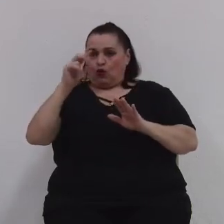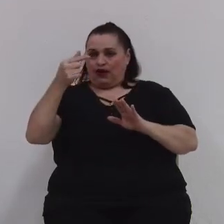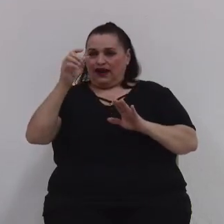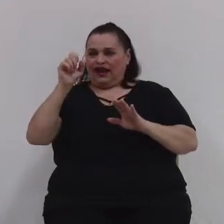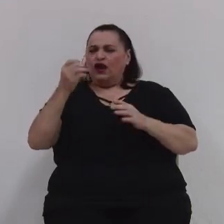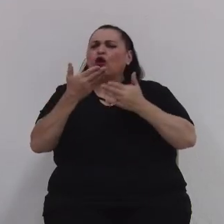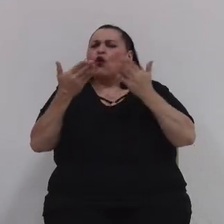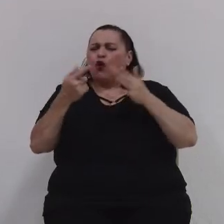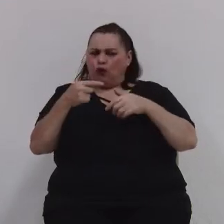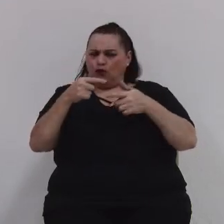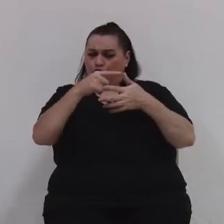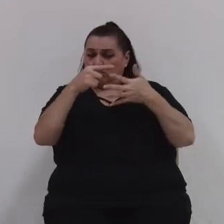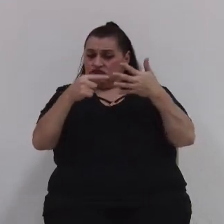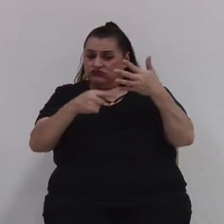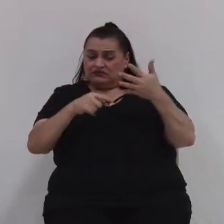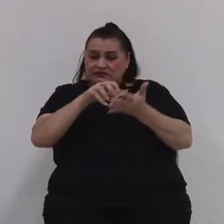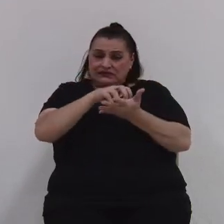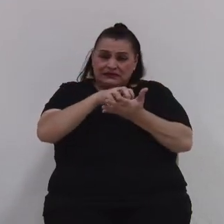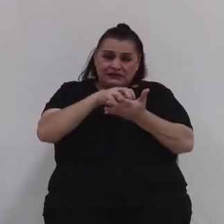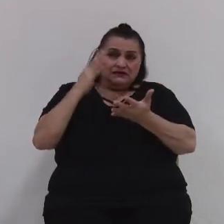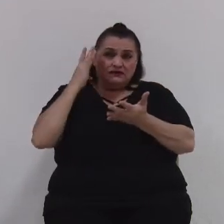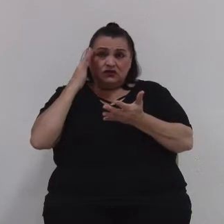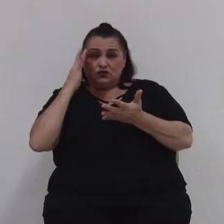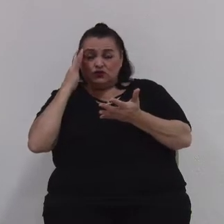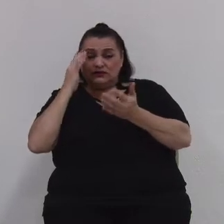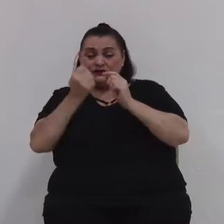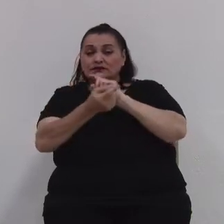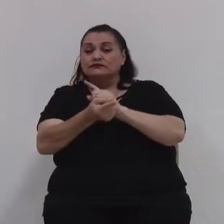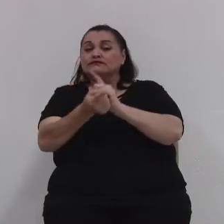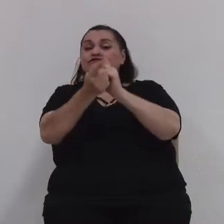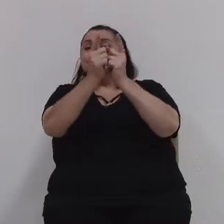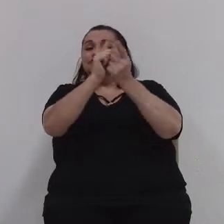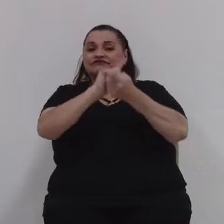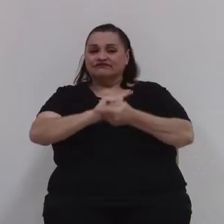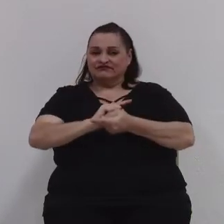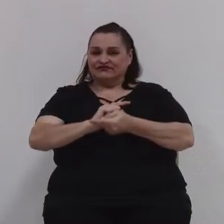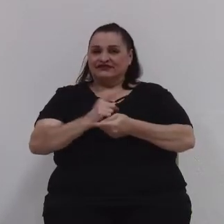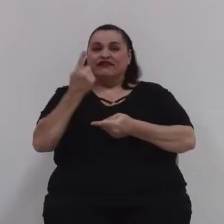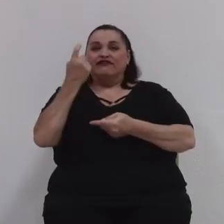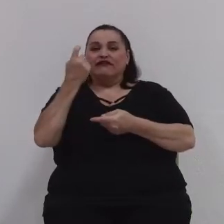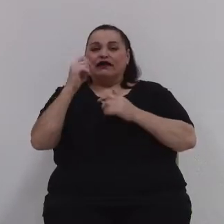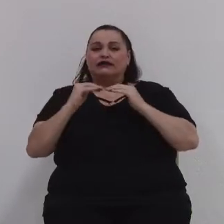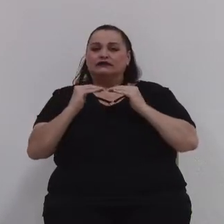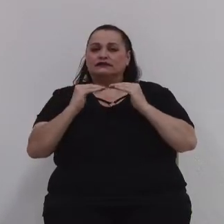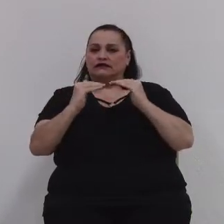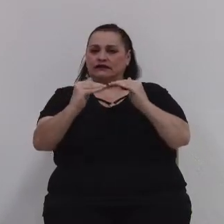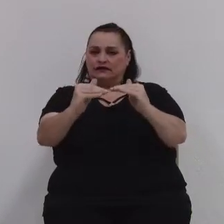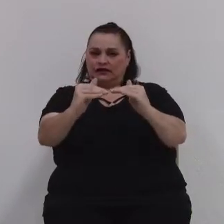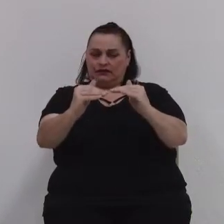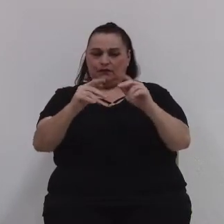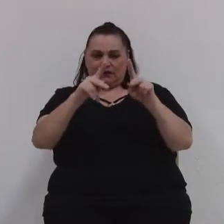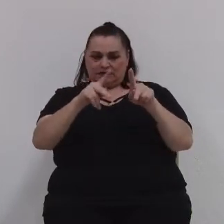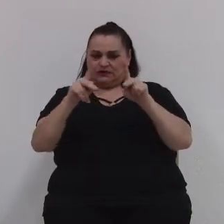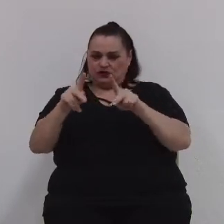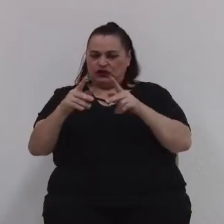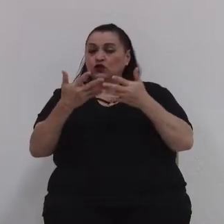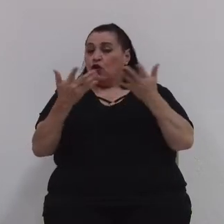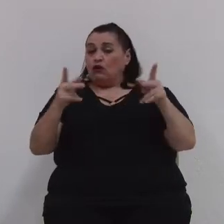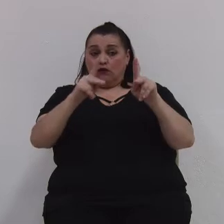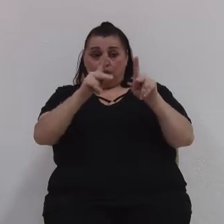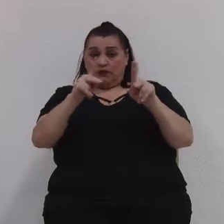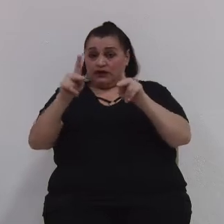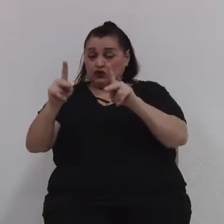cómo esas incertidumbres se convierten en inestabilidades para las personas y cómo las